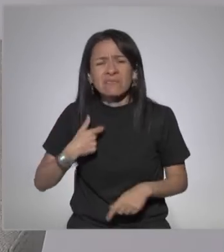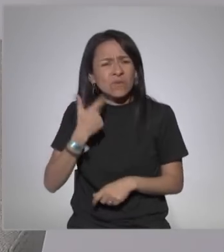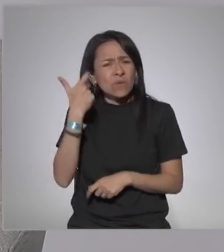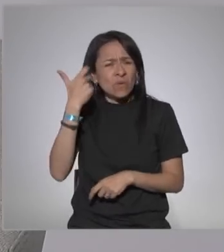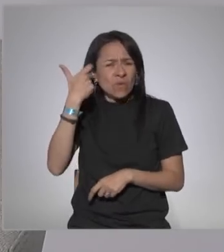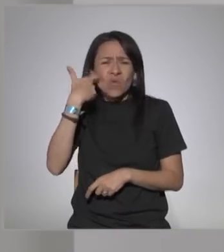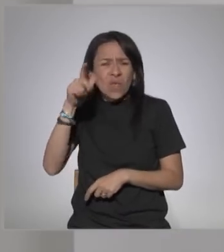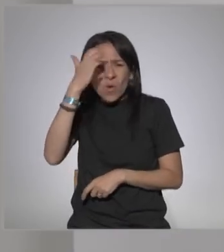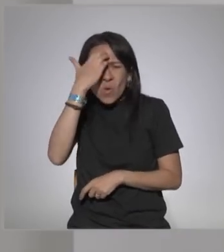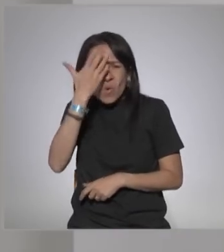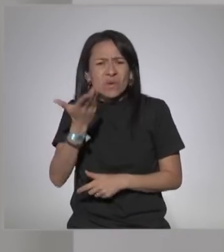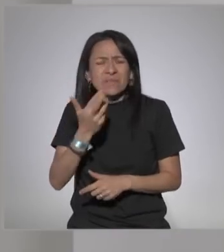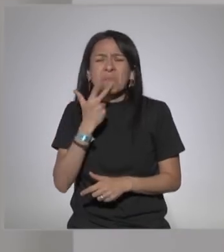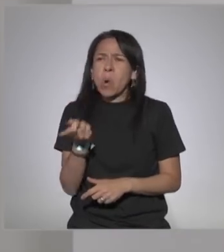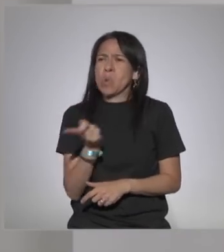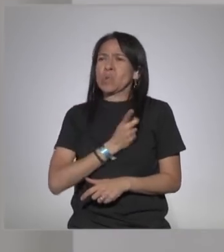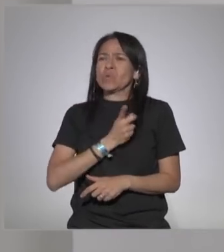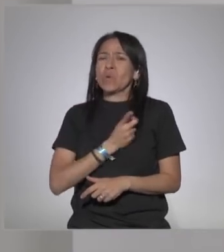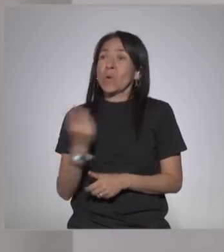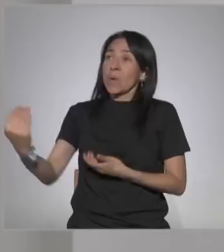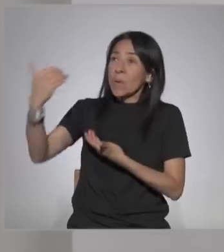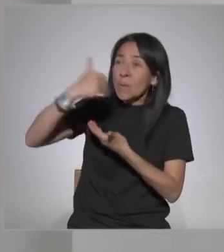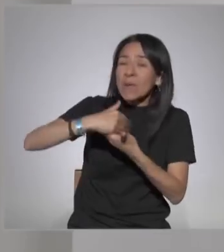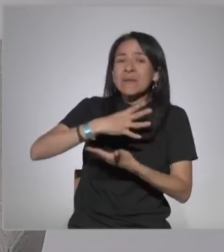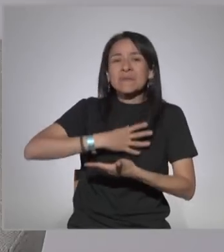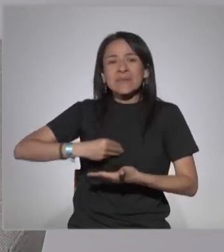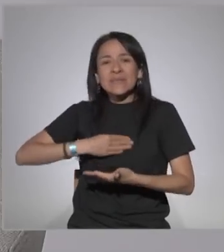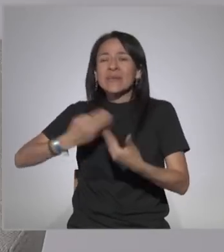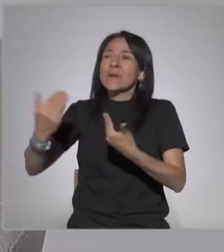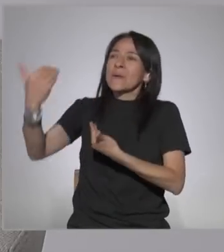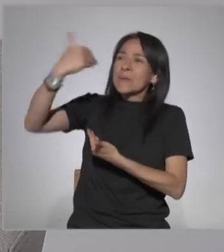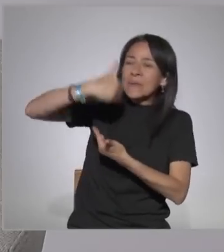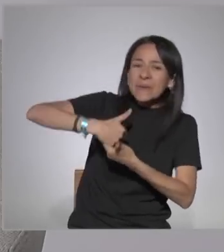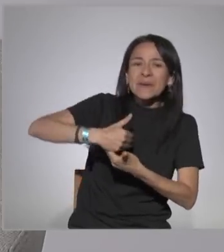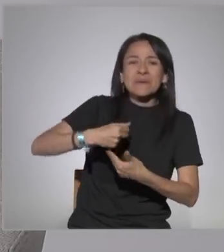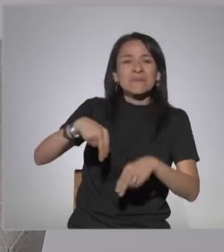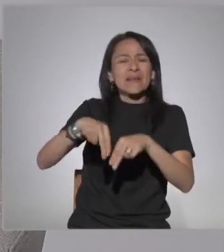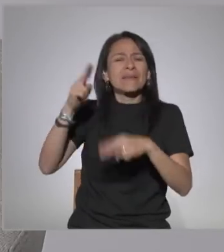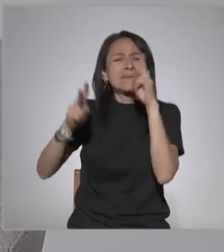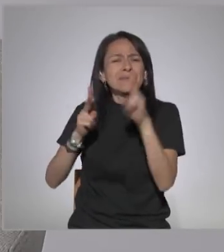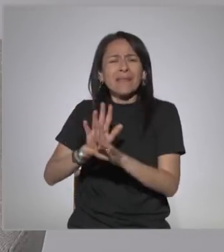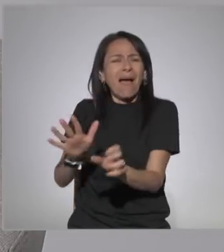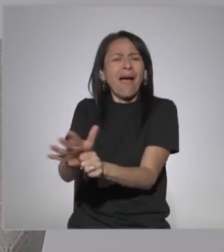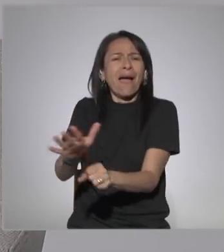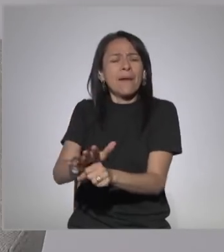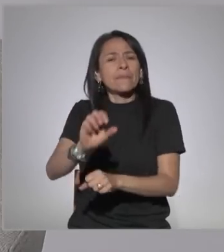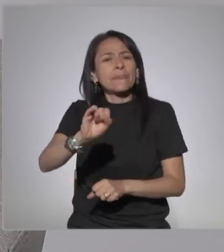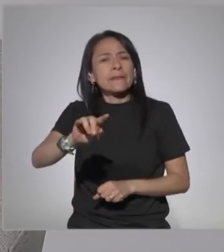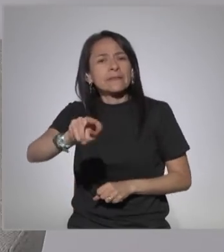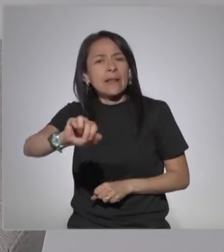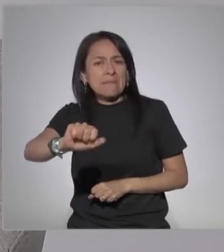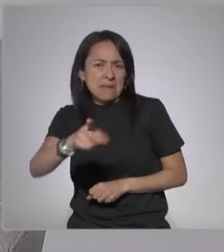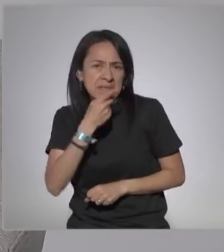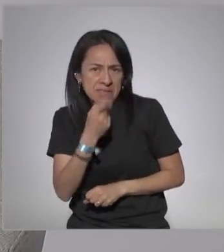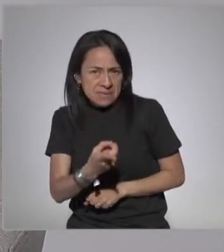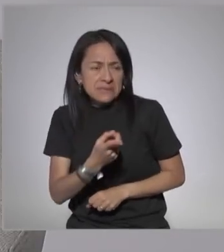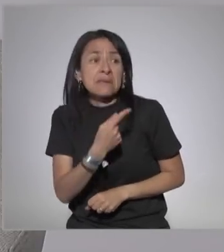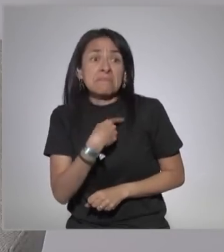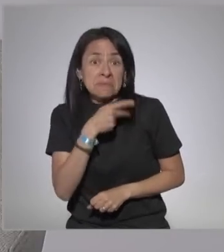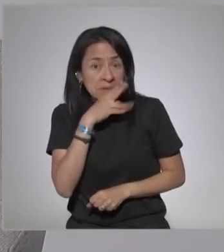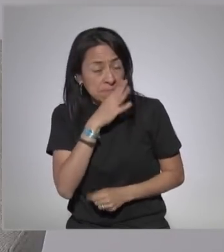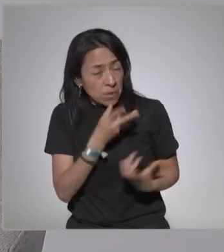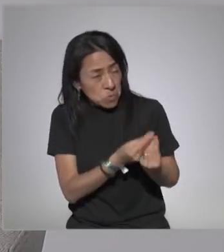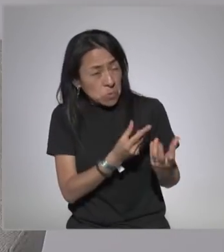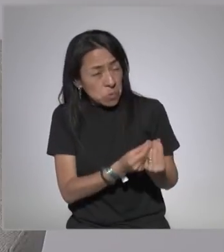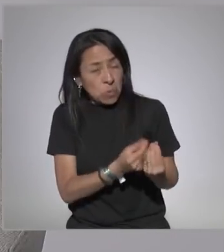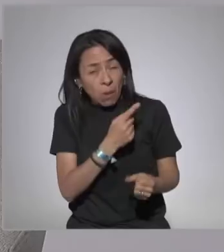me visitan mis hijos y mis nietos. Con eso es suficiente. Silvia nos dice, mis papás llevan muchos años juntos, él es alcohólico